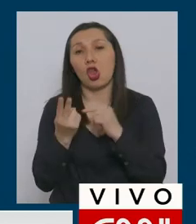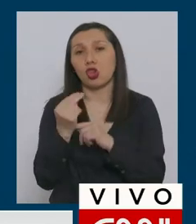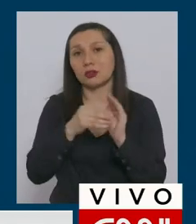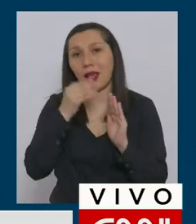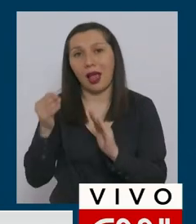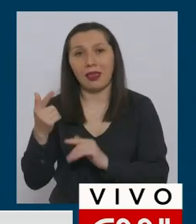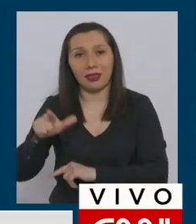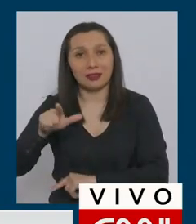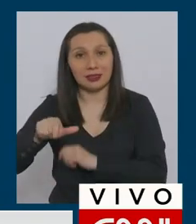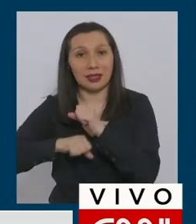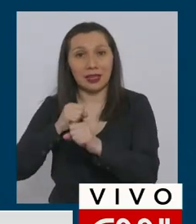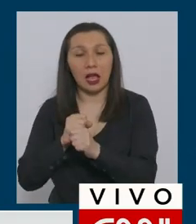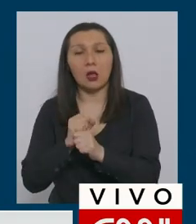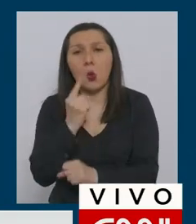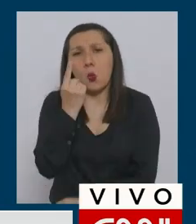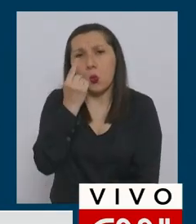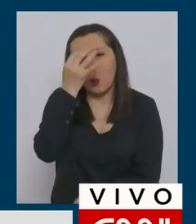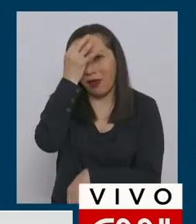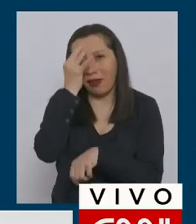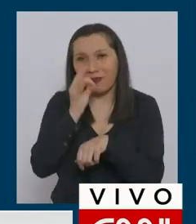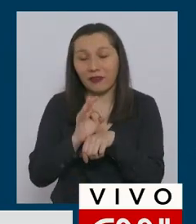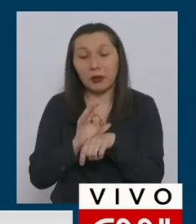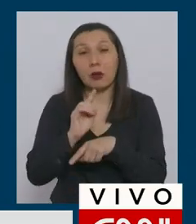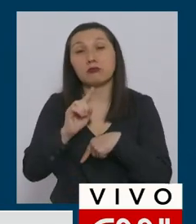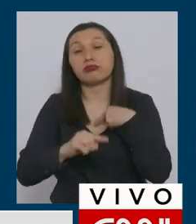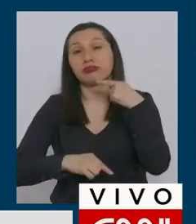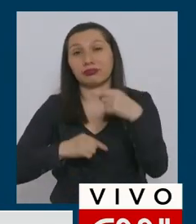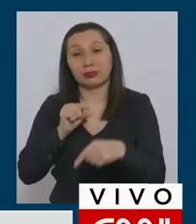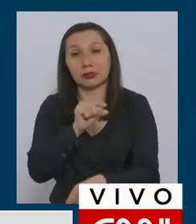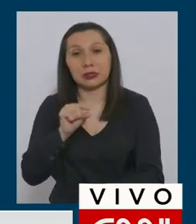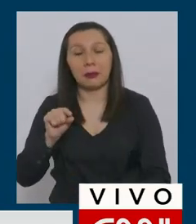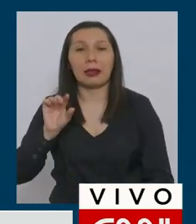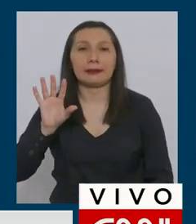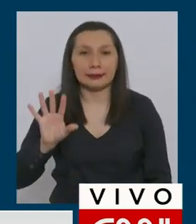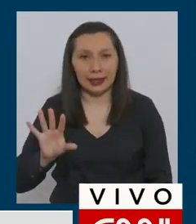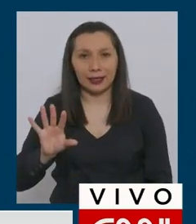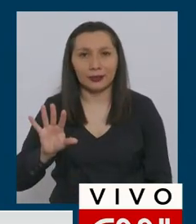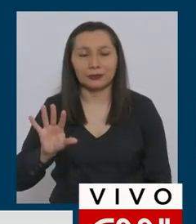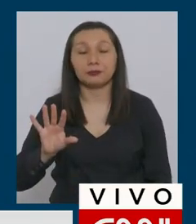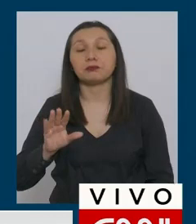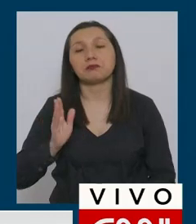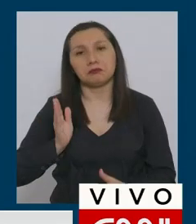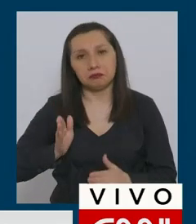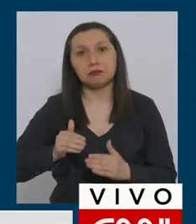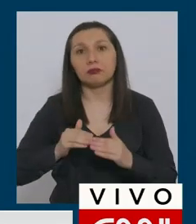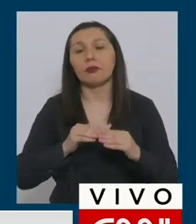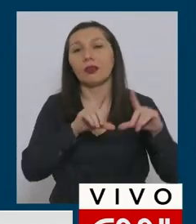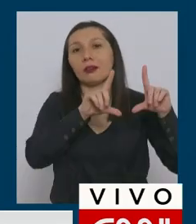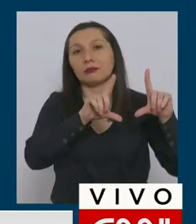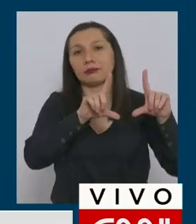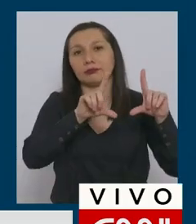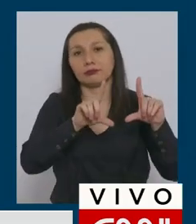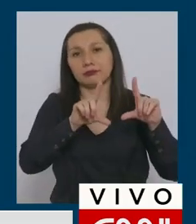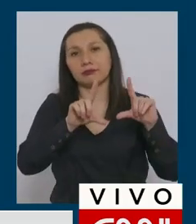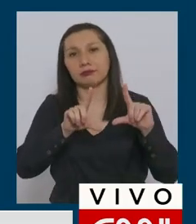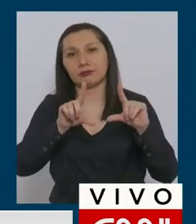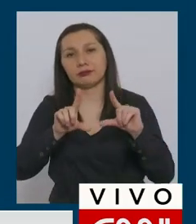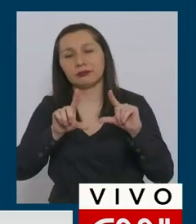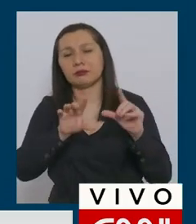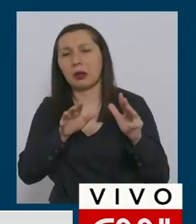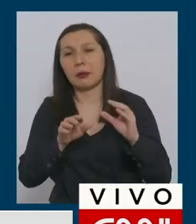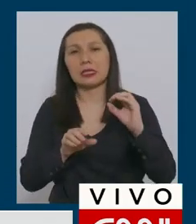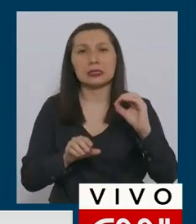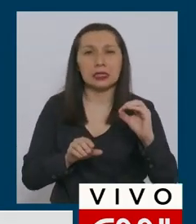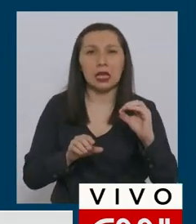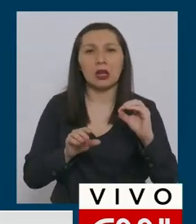17 y 57,8% en los más pequeños de 6 a 11. Semanas después de comenzar la vacunación de niños y